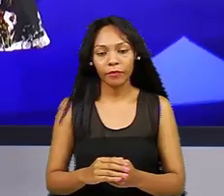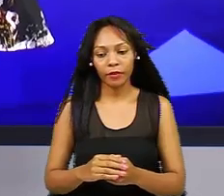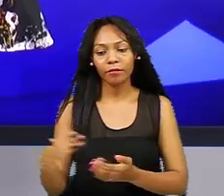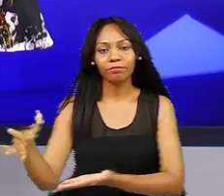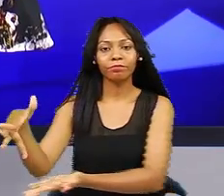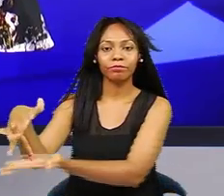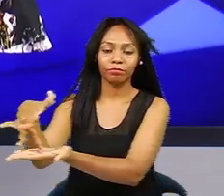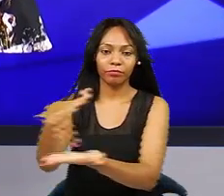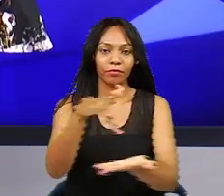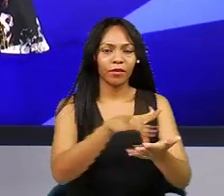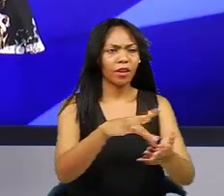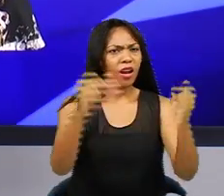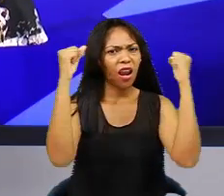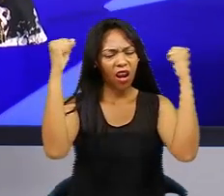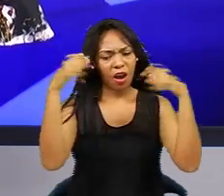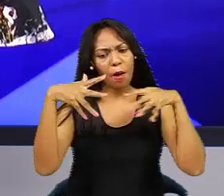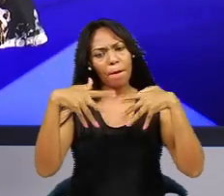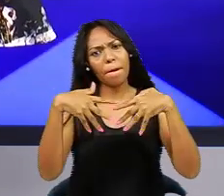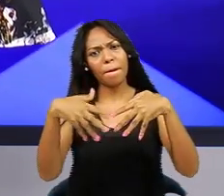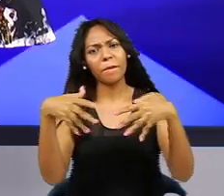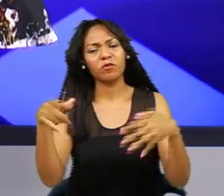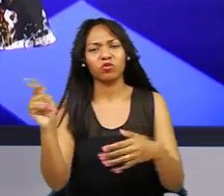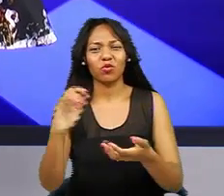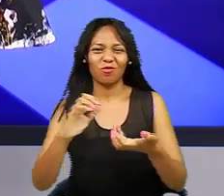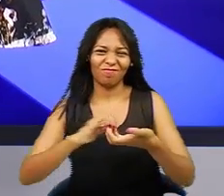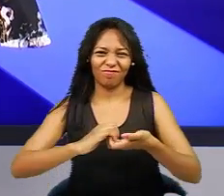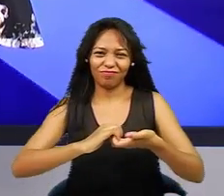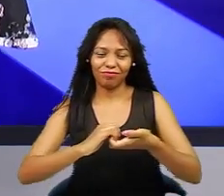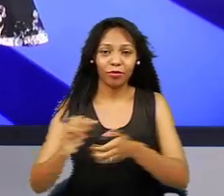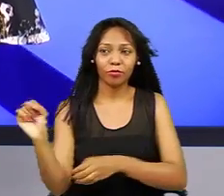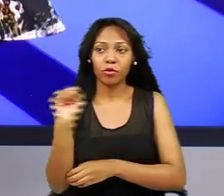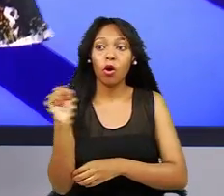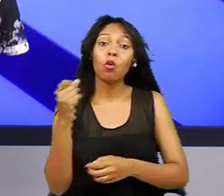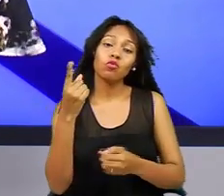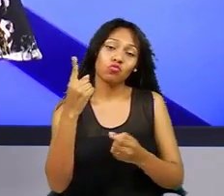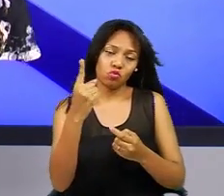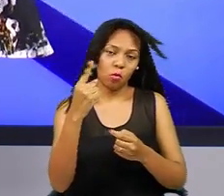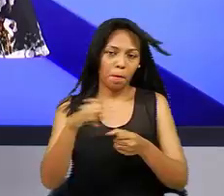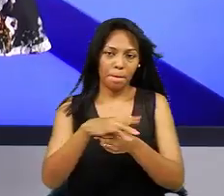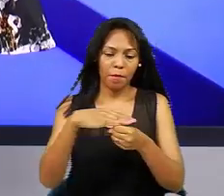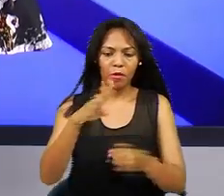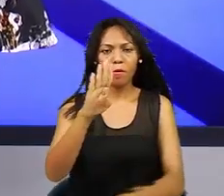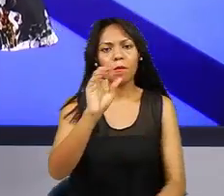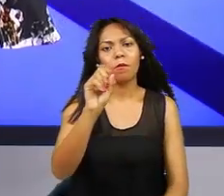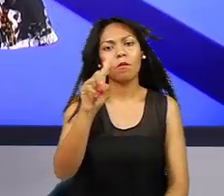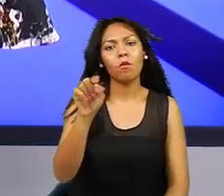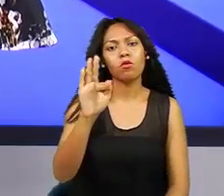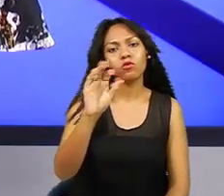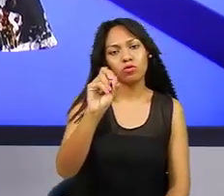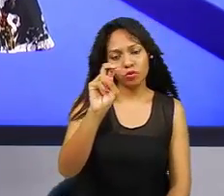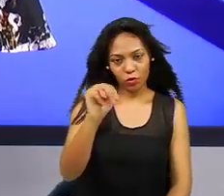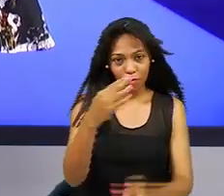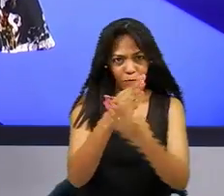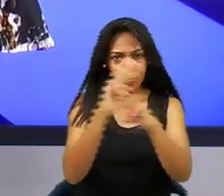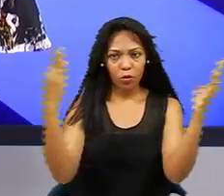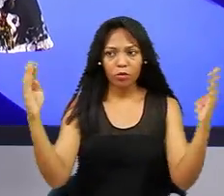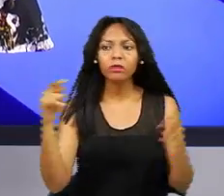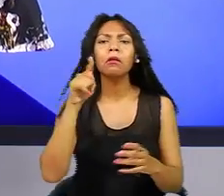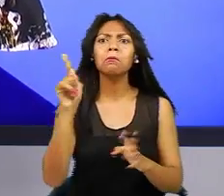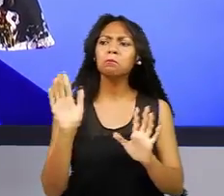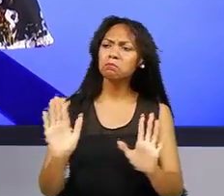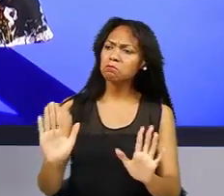paro camionero en Barranca Bermeja. Uno de estos es en el barrio El Boston, donde transcurre con total normalidad y no se registra alteración del orden